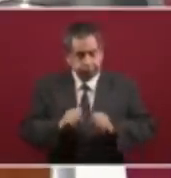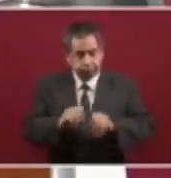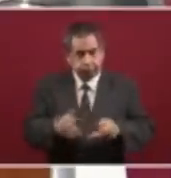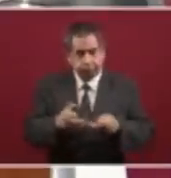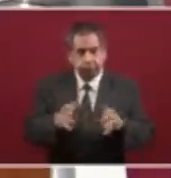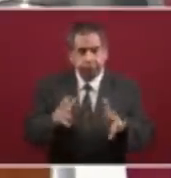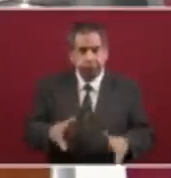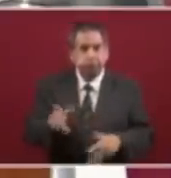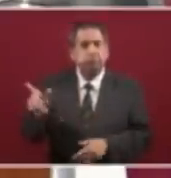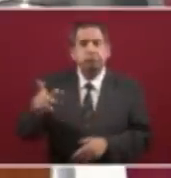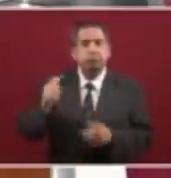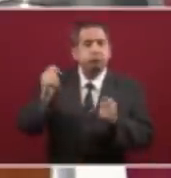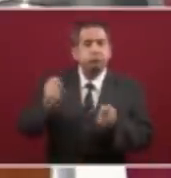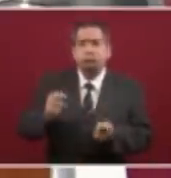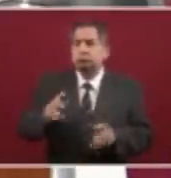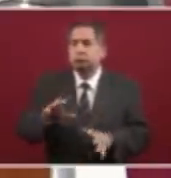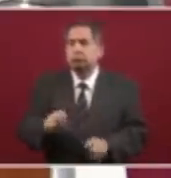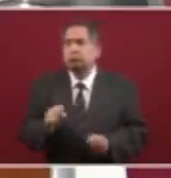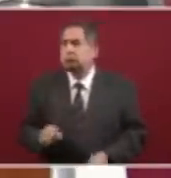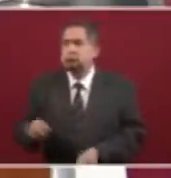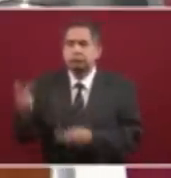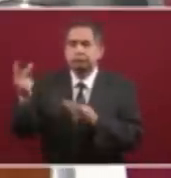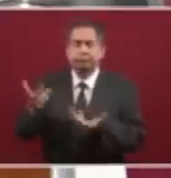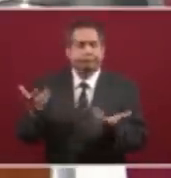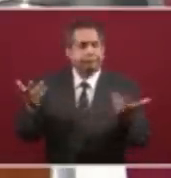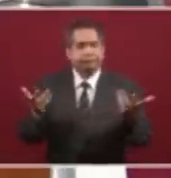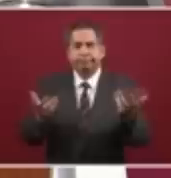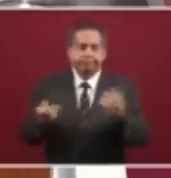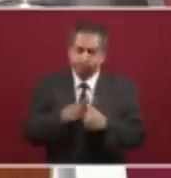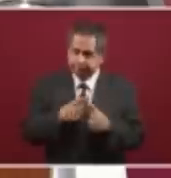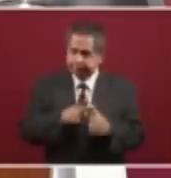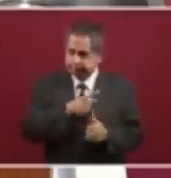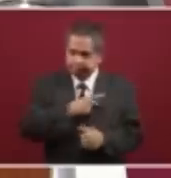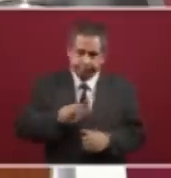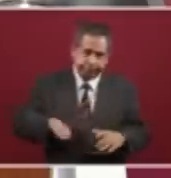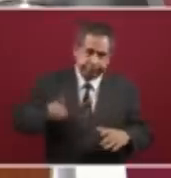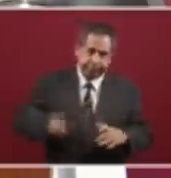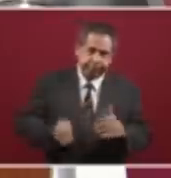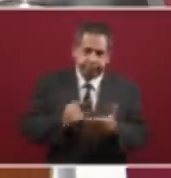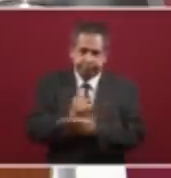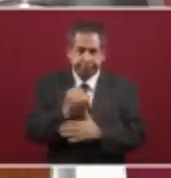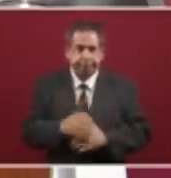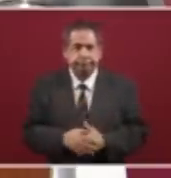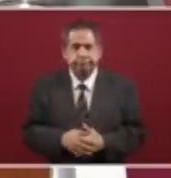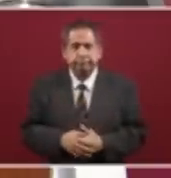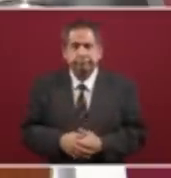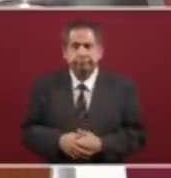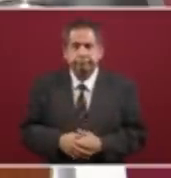hasta en tanto no se resolviera el juicio por esas